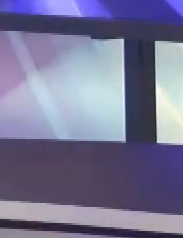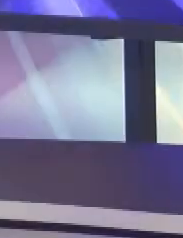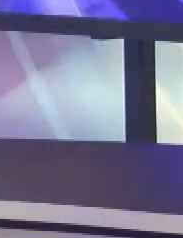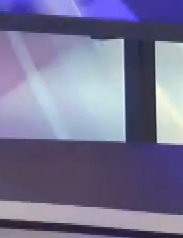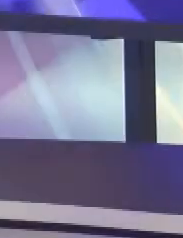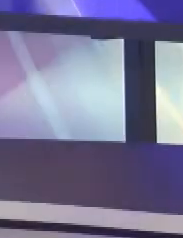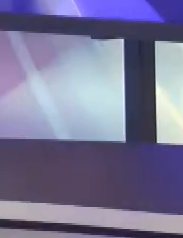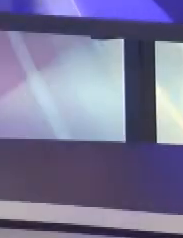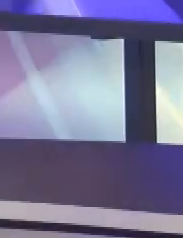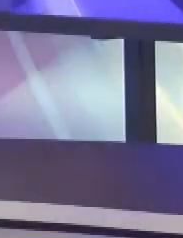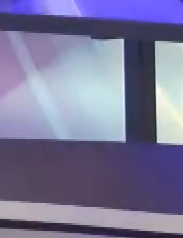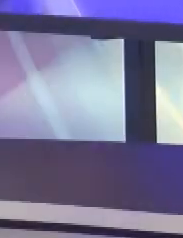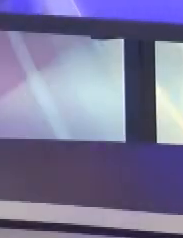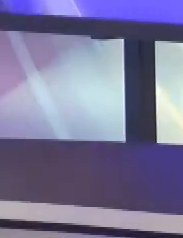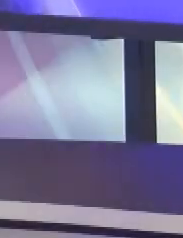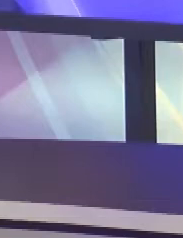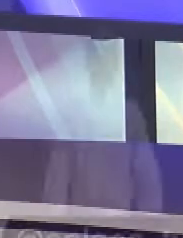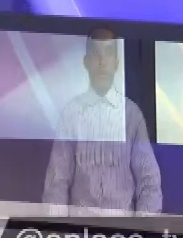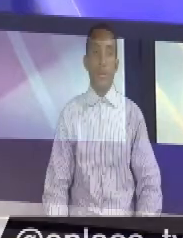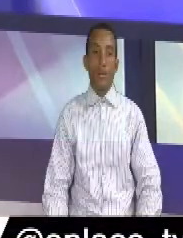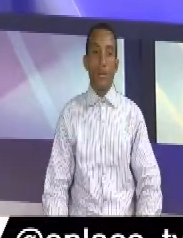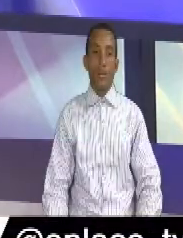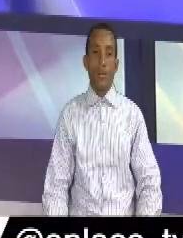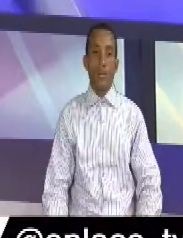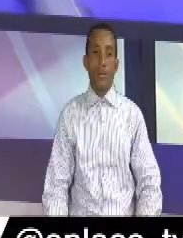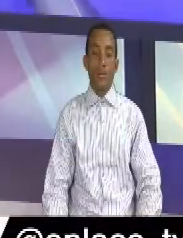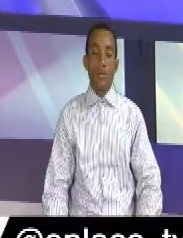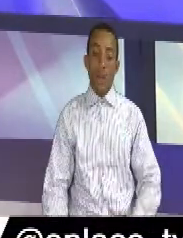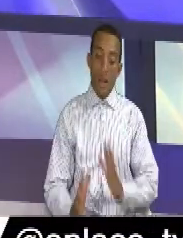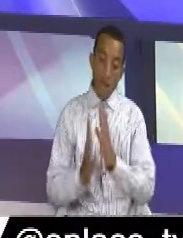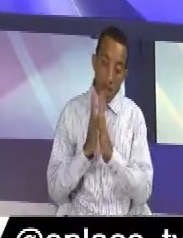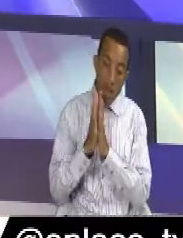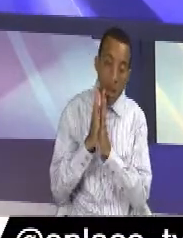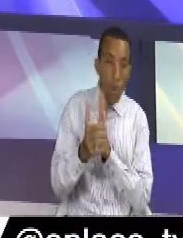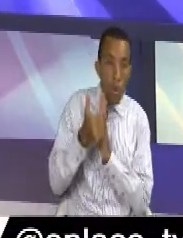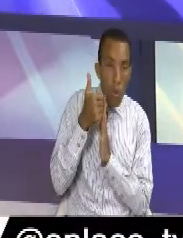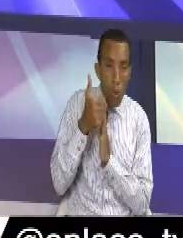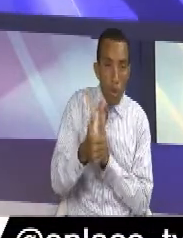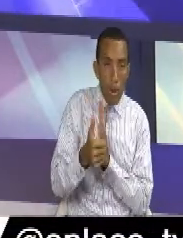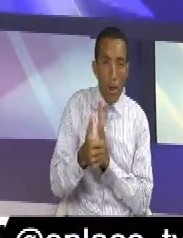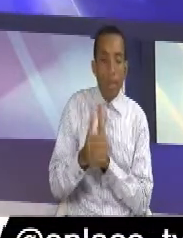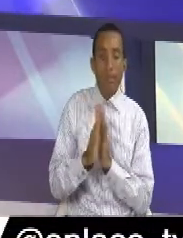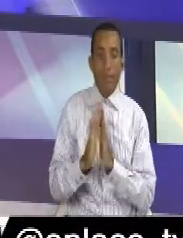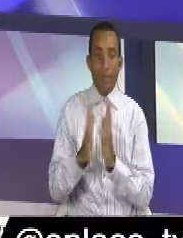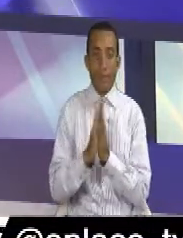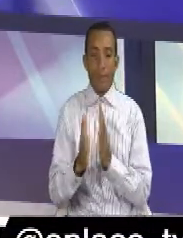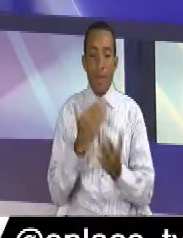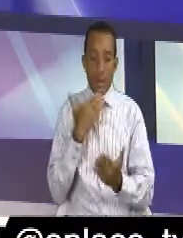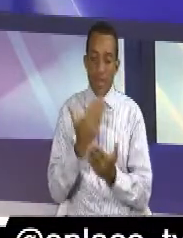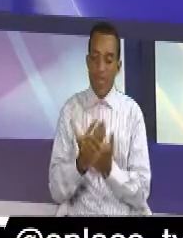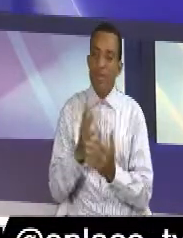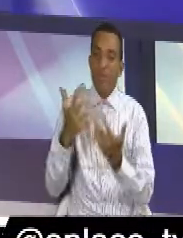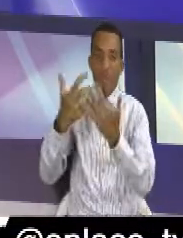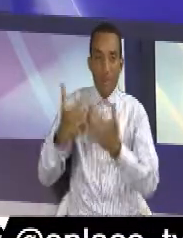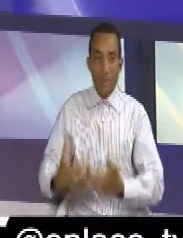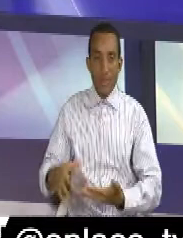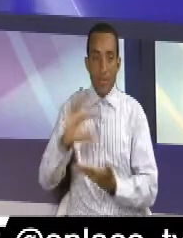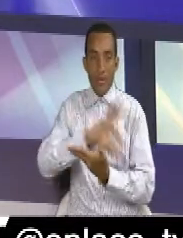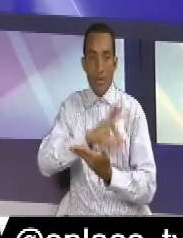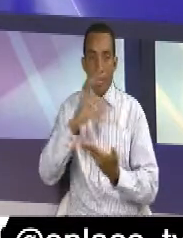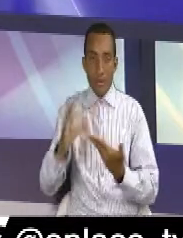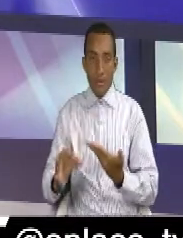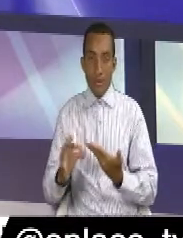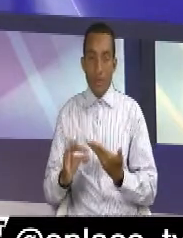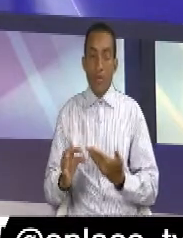Y las buenas noticias llegan a sus hogares gracias a Impala Terminals. La historia que van a ver a continuación es de un hombre que con su venta